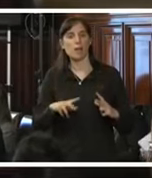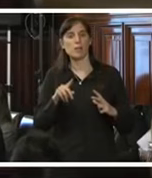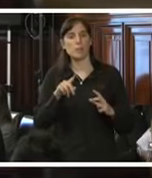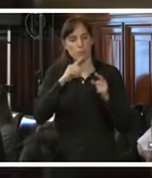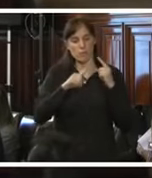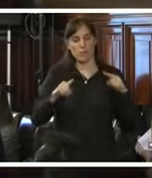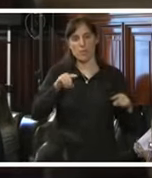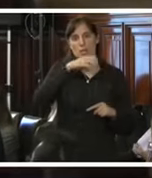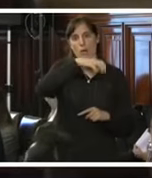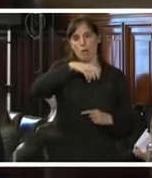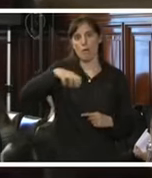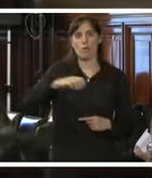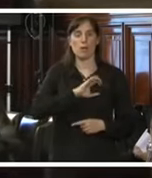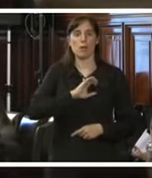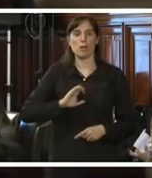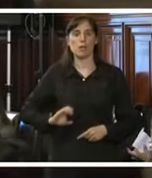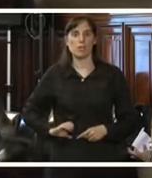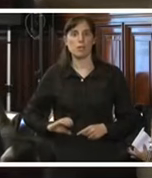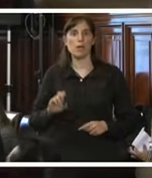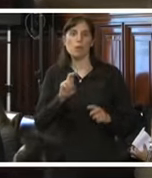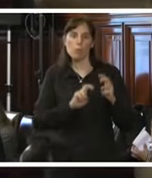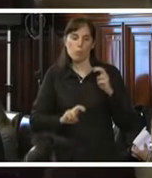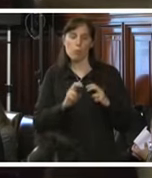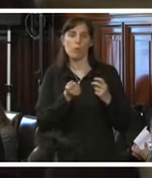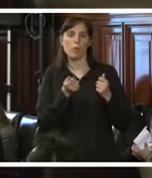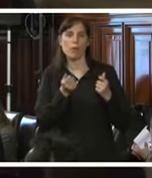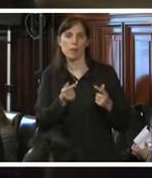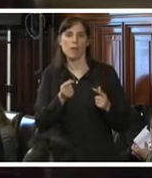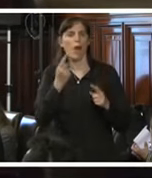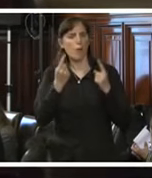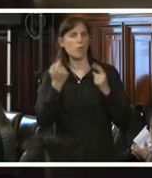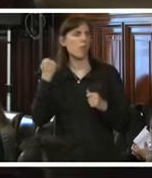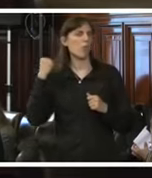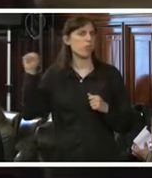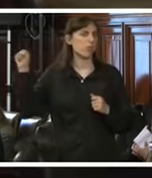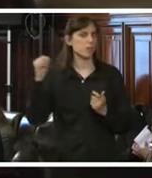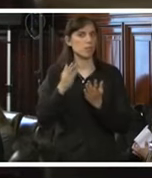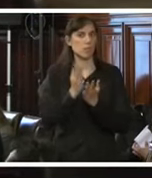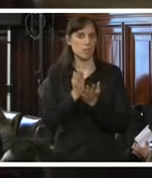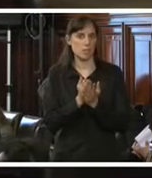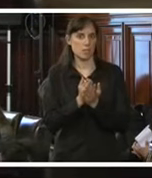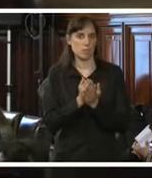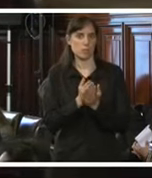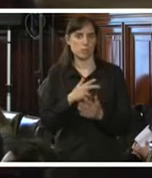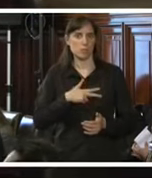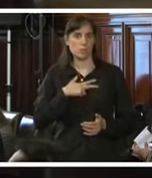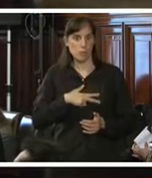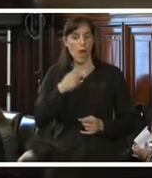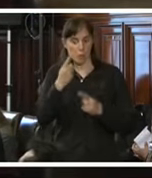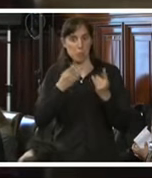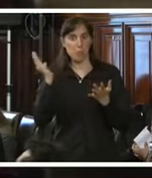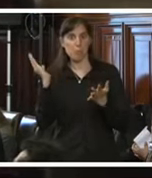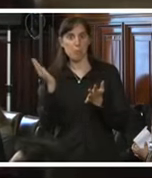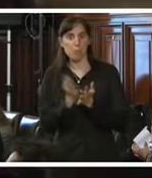órganos del Estado y que los llevan a actuar en violación de derechos fundamentales, logrando condenas con un mínimo o un